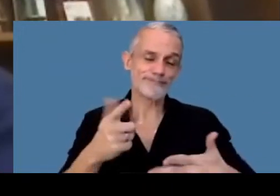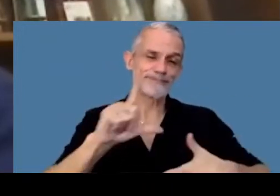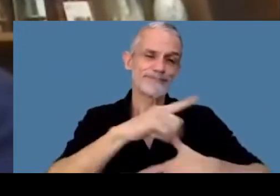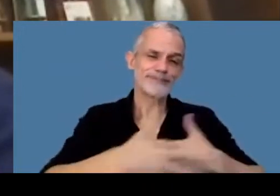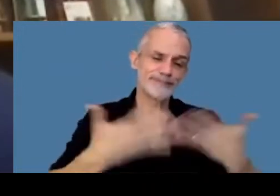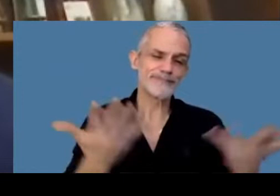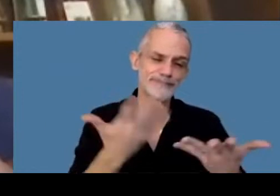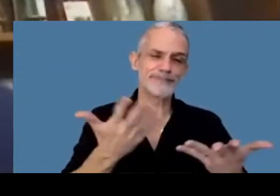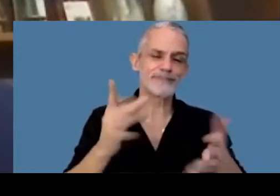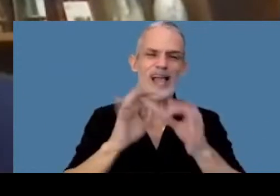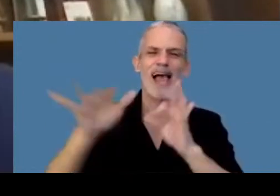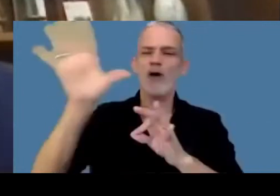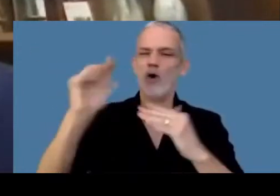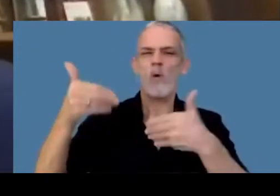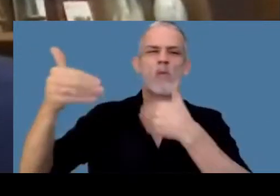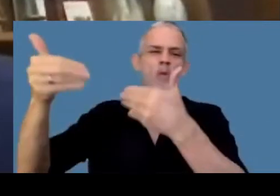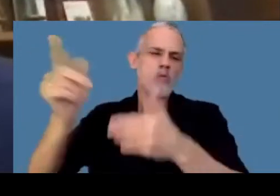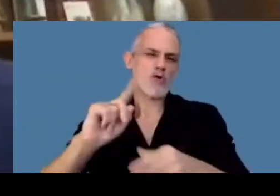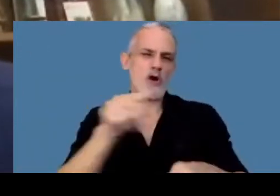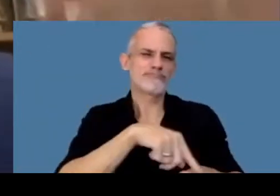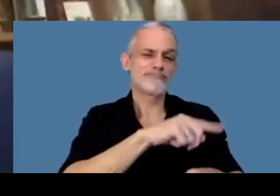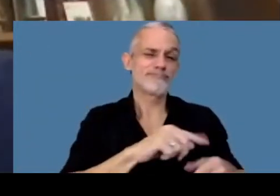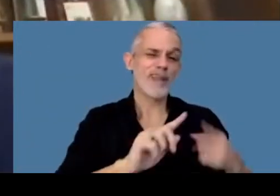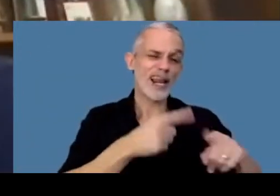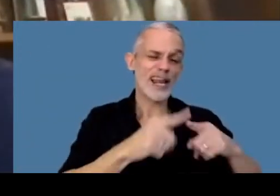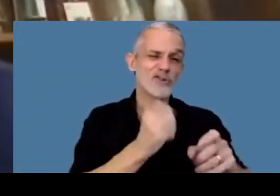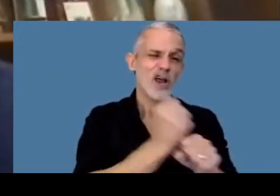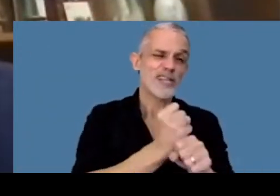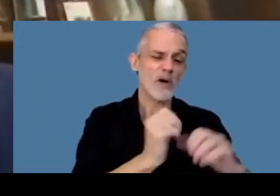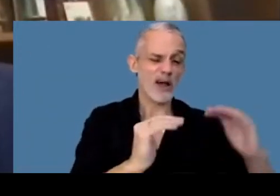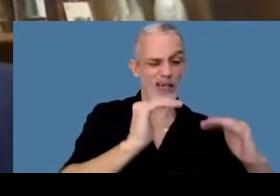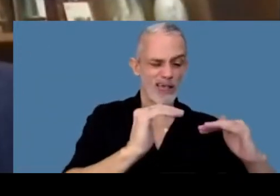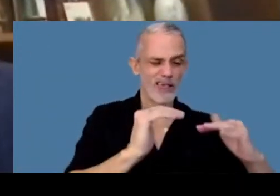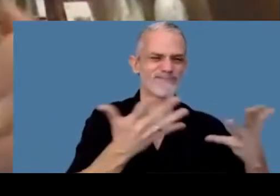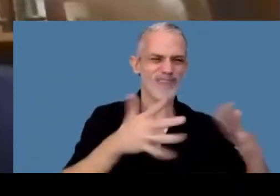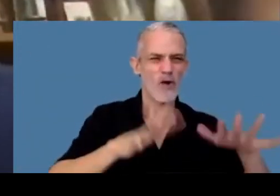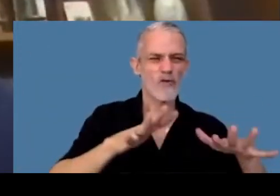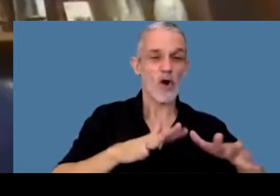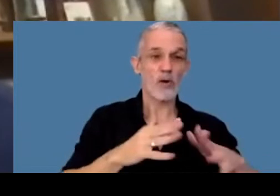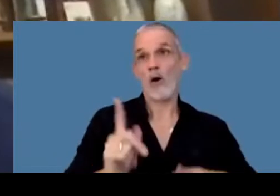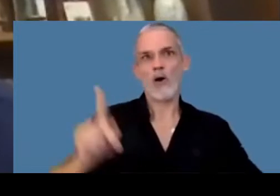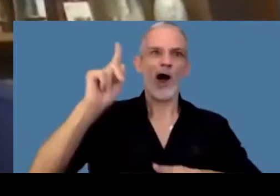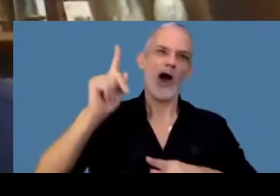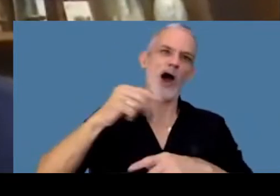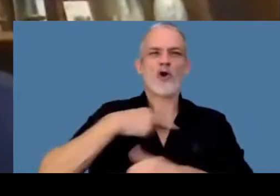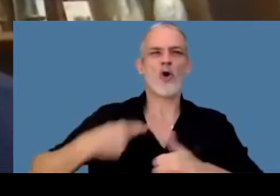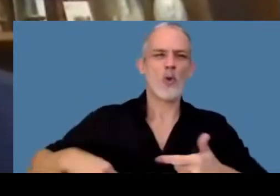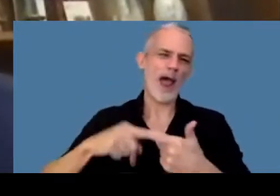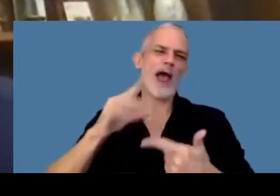se nos plantean ciertas cosas, parece que, ¿no?, se habla del modelo, los países nórdicos, pero no se hablan que uno de los